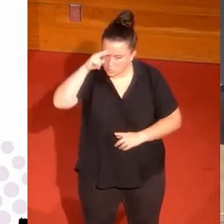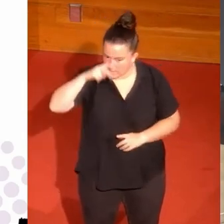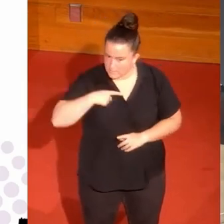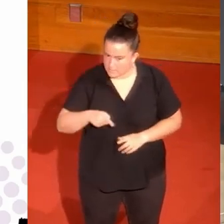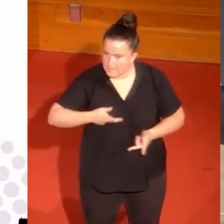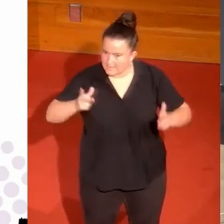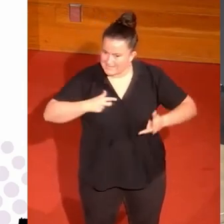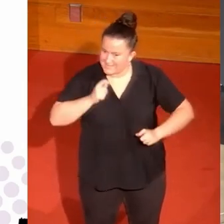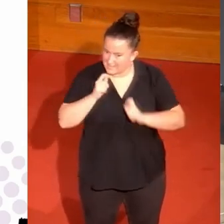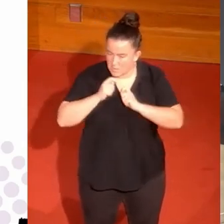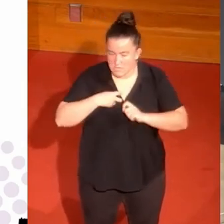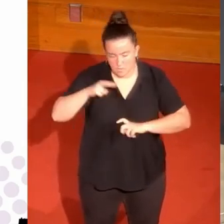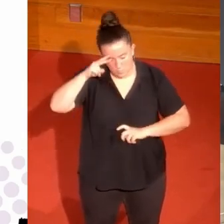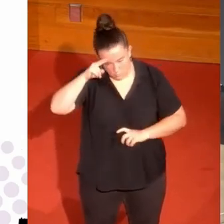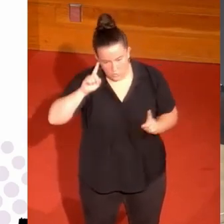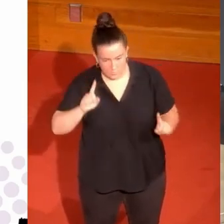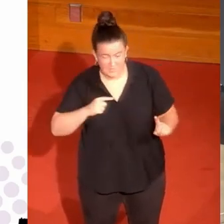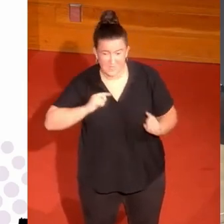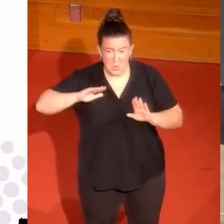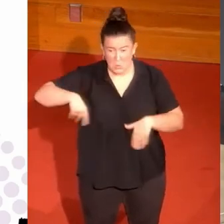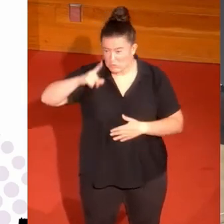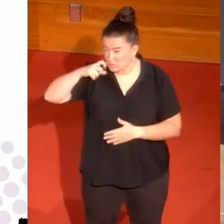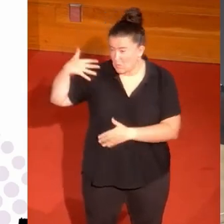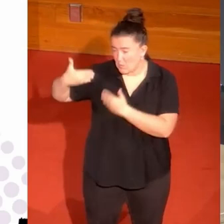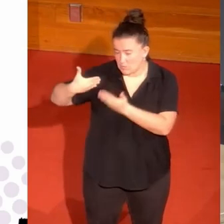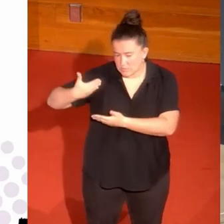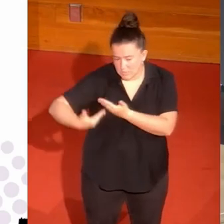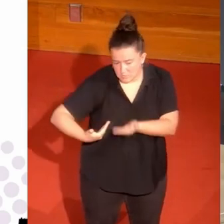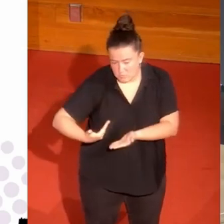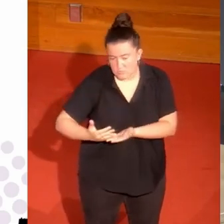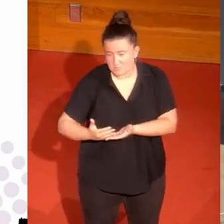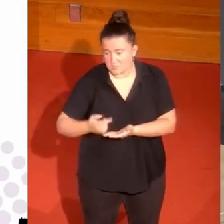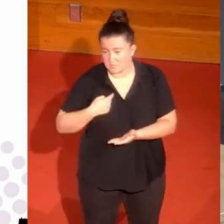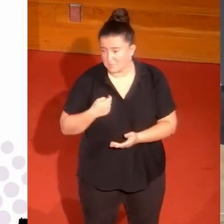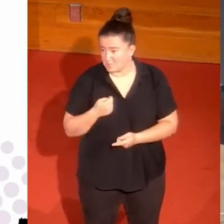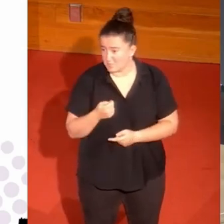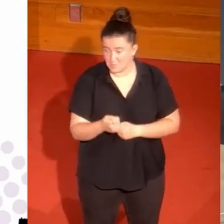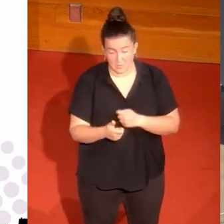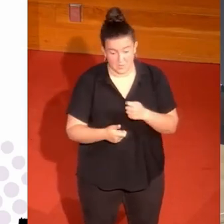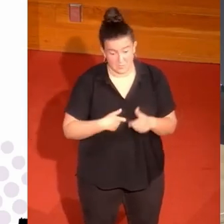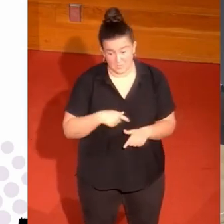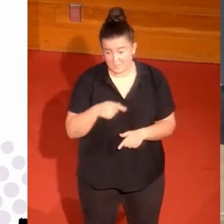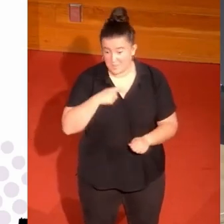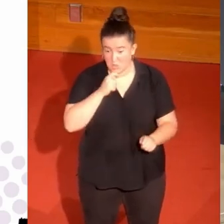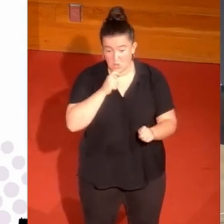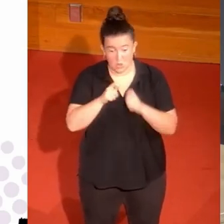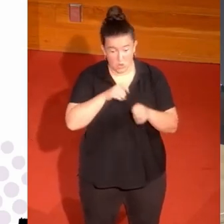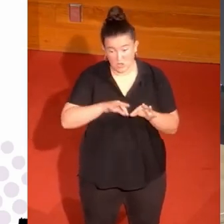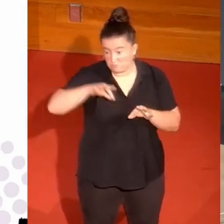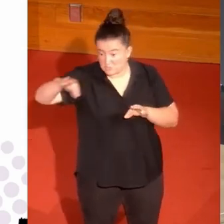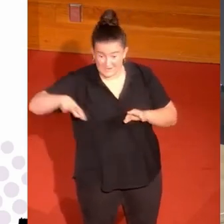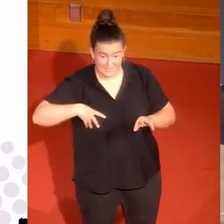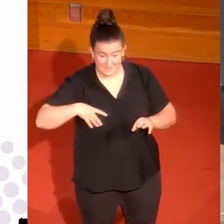prensa de hecho en los últimos años han ido eh han ido desapareciendo corresponsalías de medios internacionales en